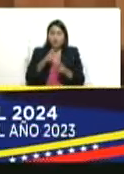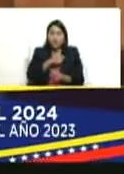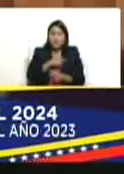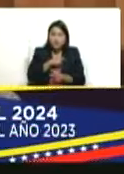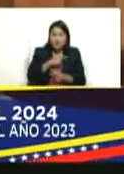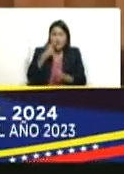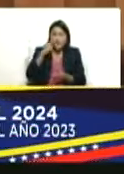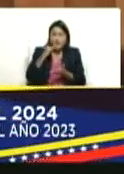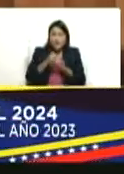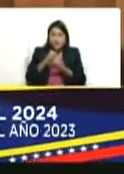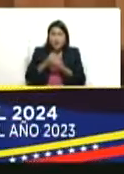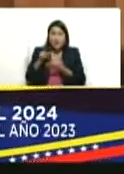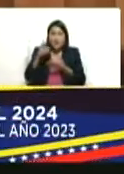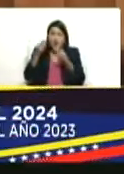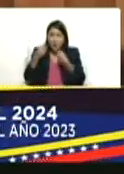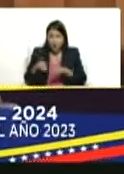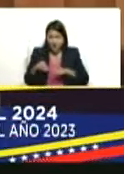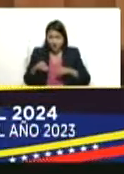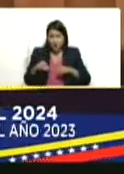los acuerdos.